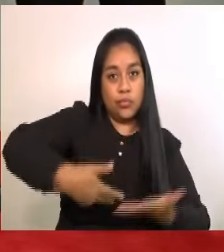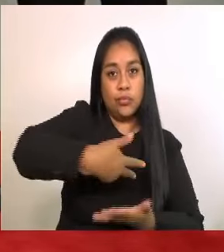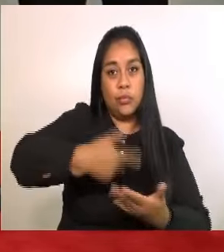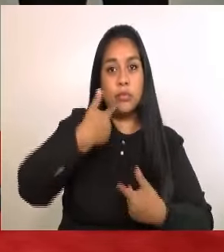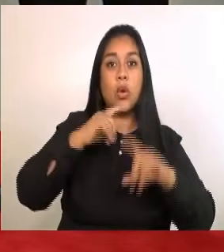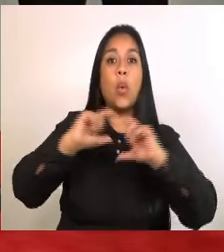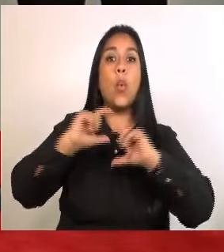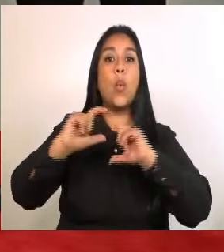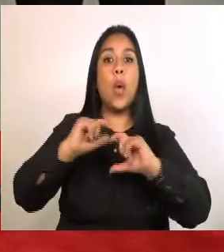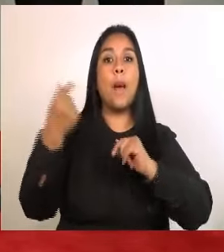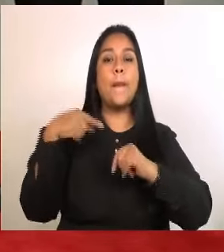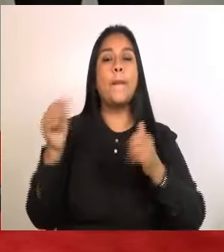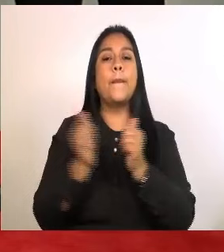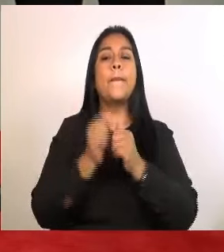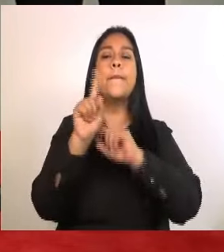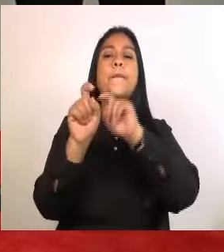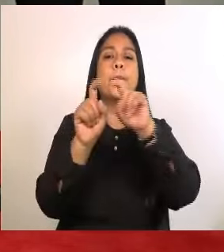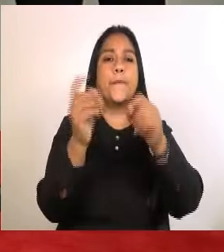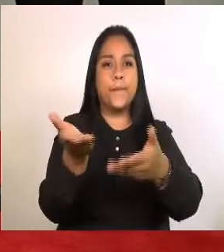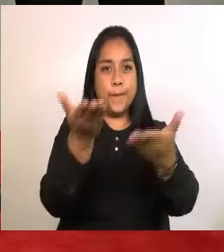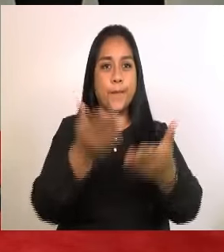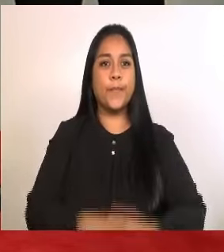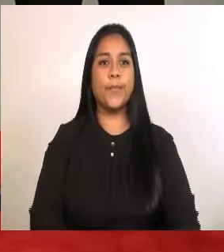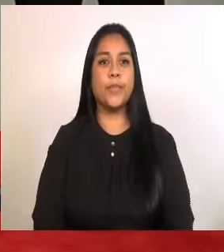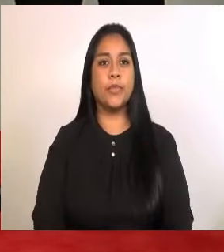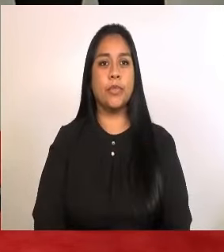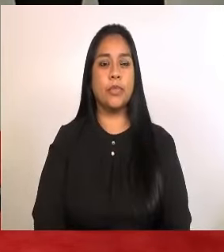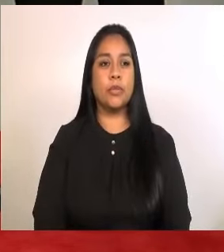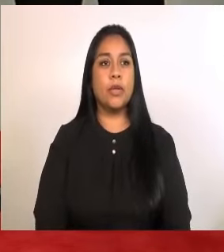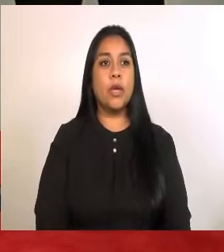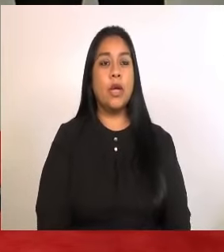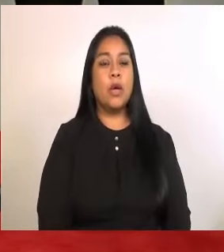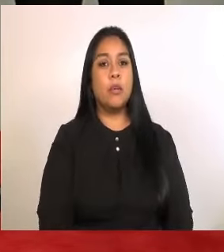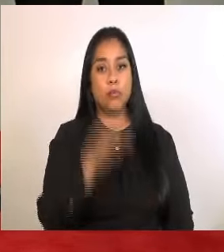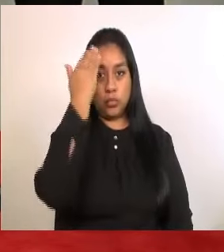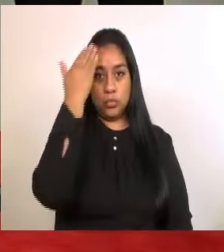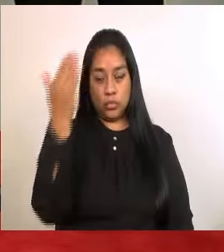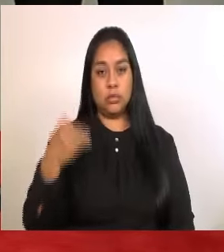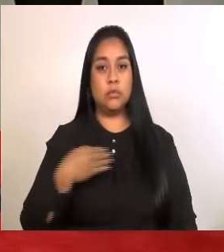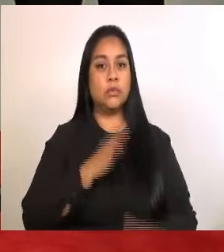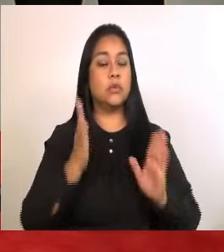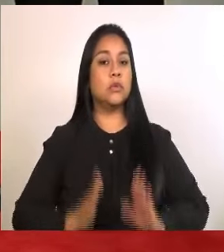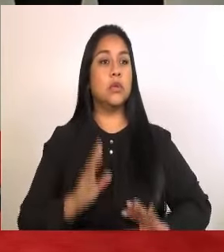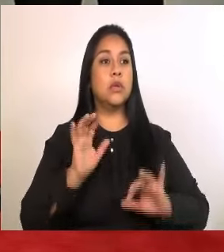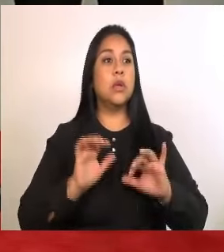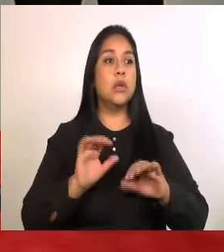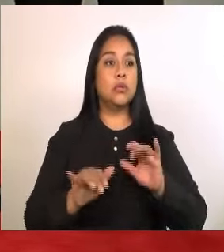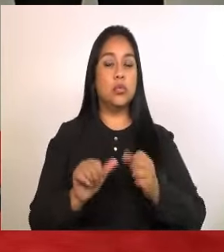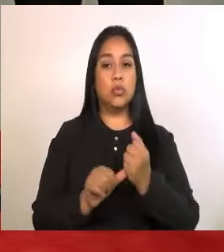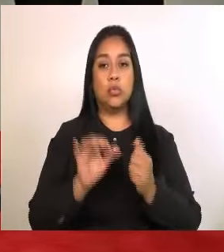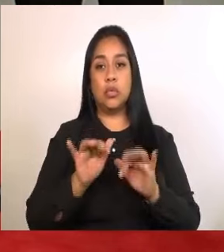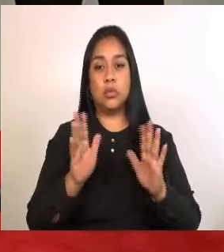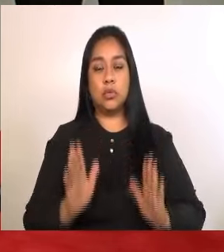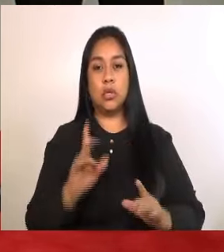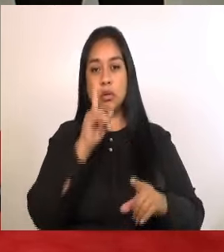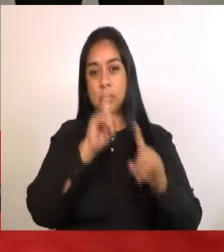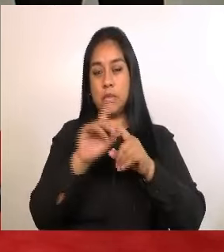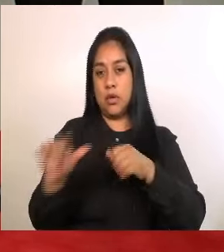puedan plantear sus preguntas. Muchas gracias, muy buenas tardes, señor secretario, señor ministro, al señor subsecretario adjunto de Estados